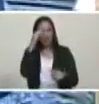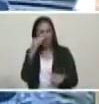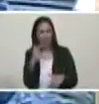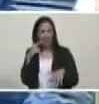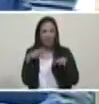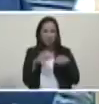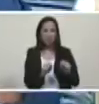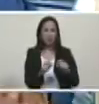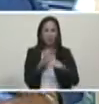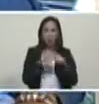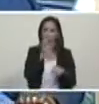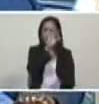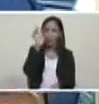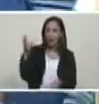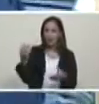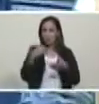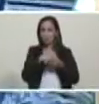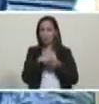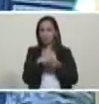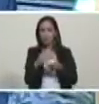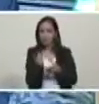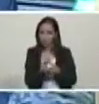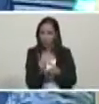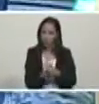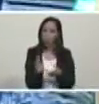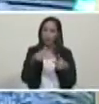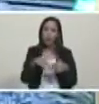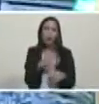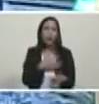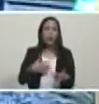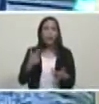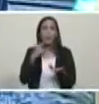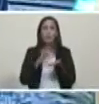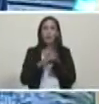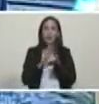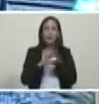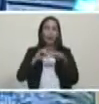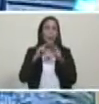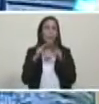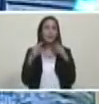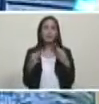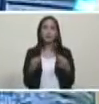de ningún país imperialista, que repudie. Yo estuve viendo una encuesta,